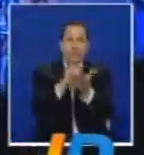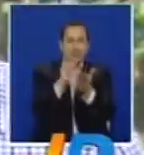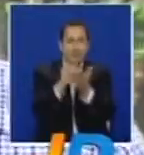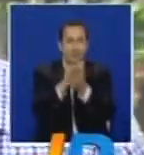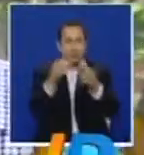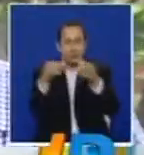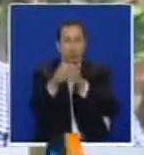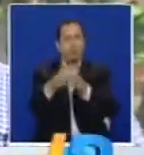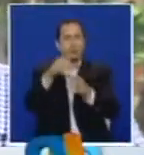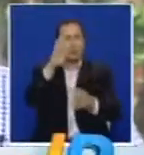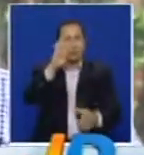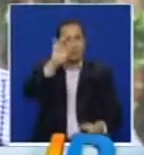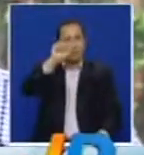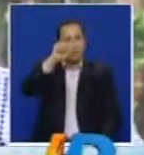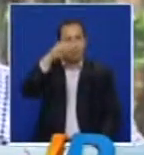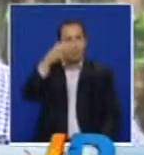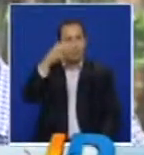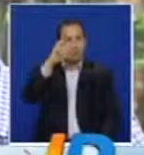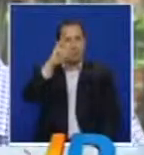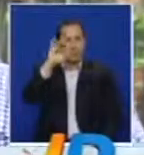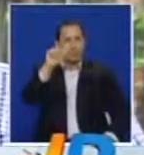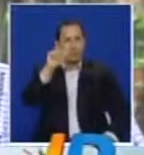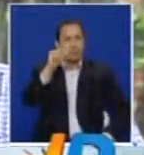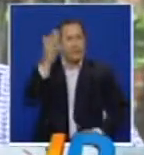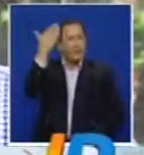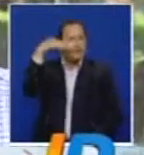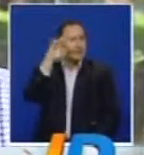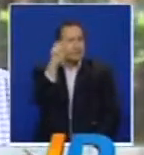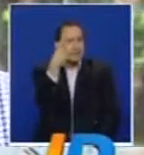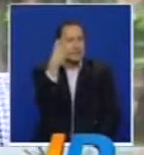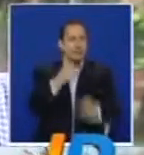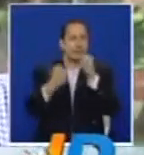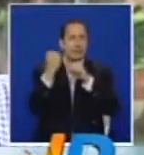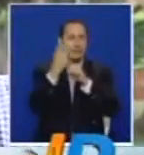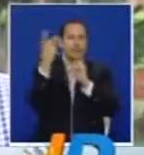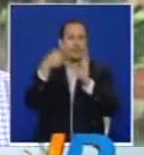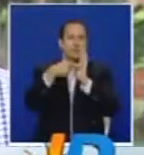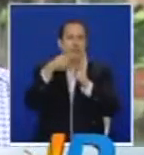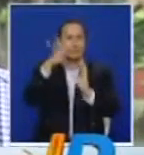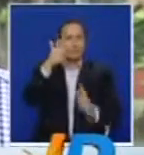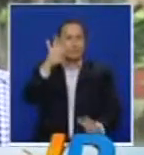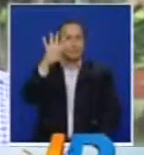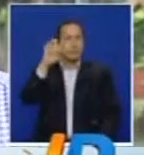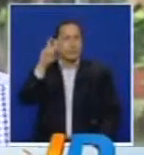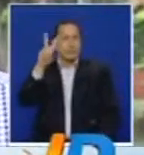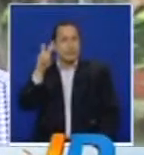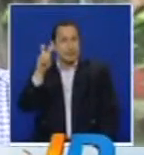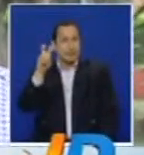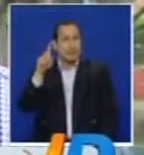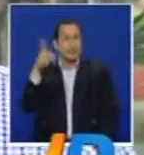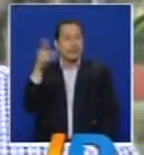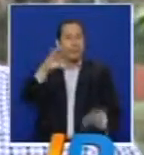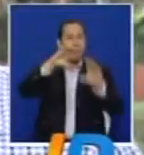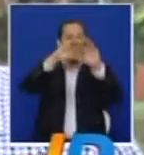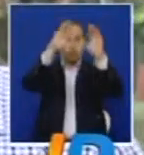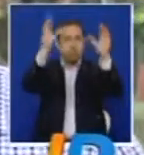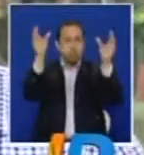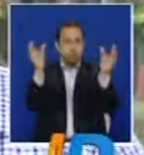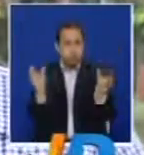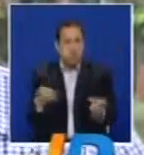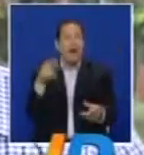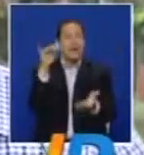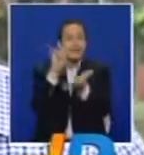Bahía. Empezamos a participar desde el primero, desde el 97, 1997 en Los Cristales.